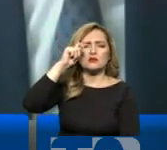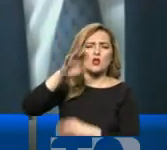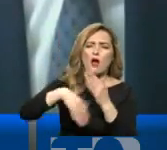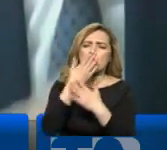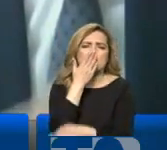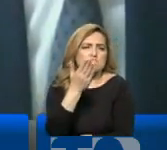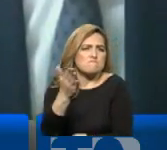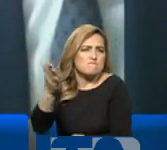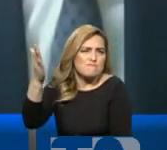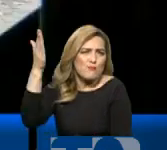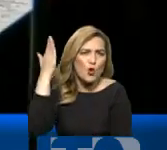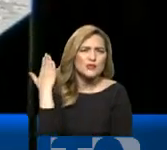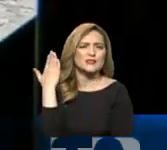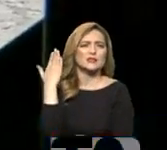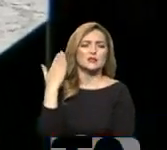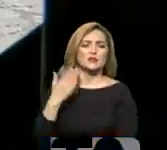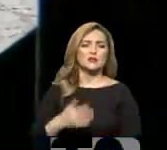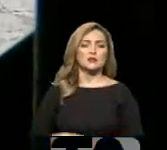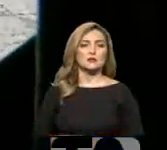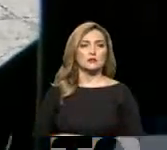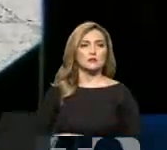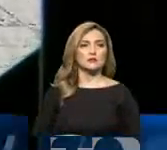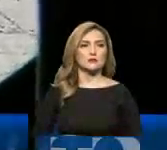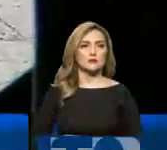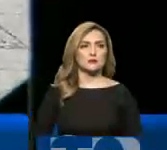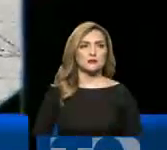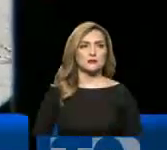hemos vivido durante tanto tiempo. En la investigación por